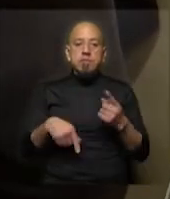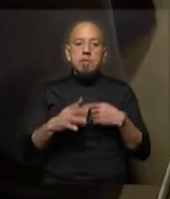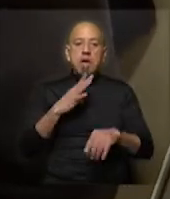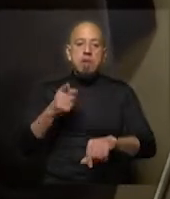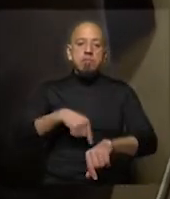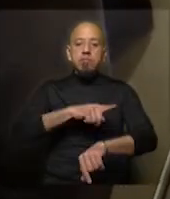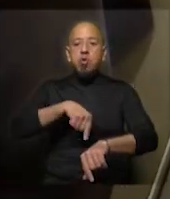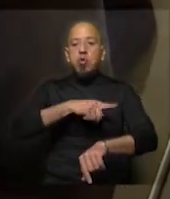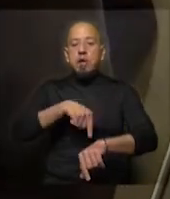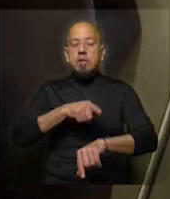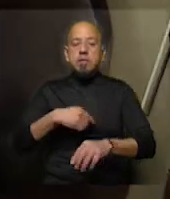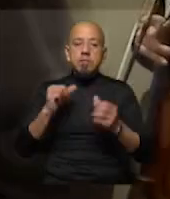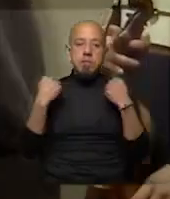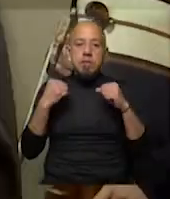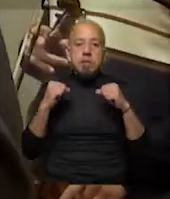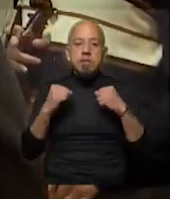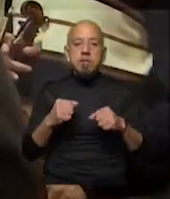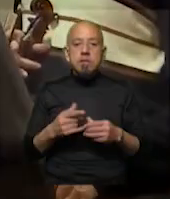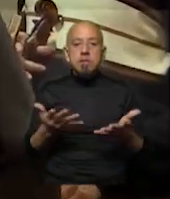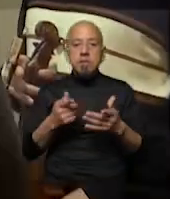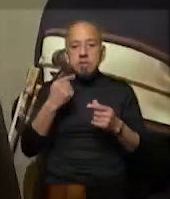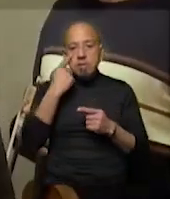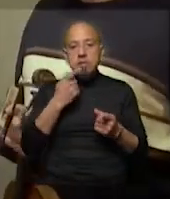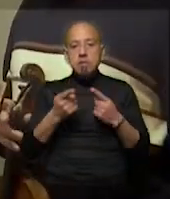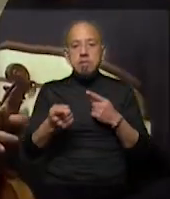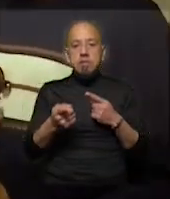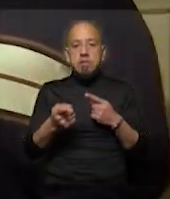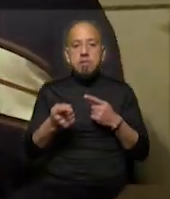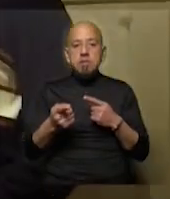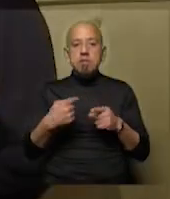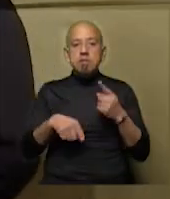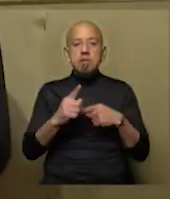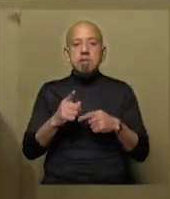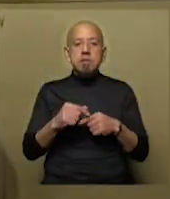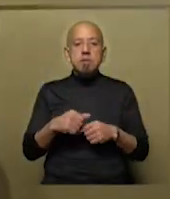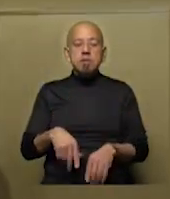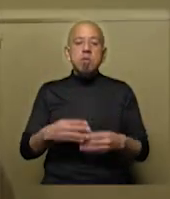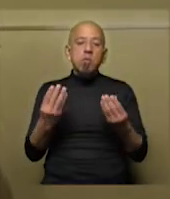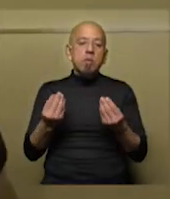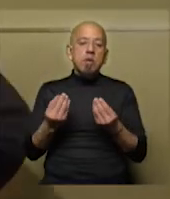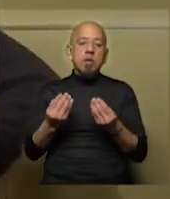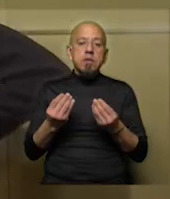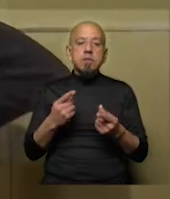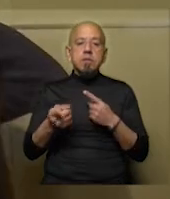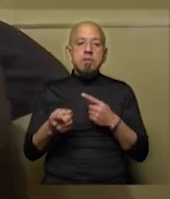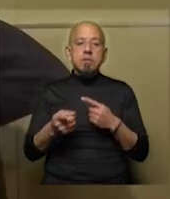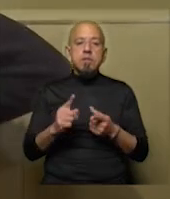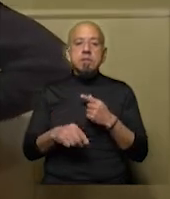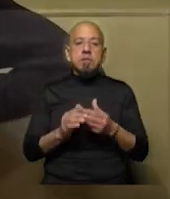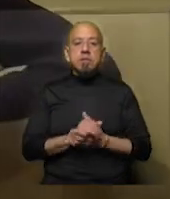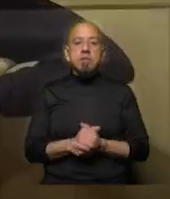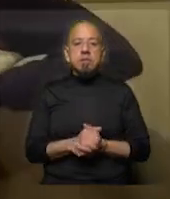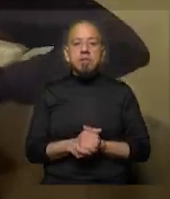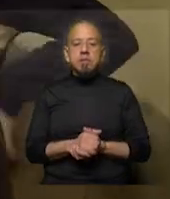horas de ensayo por delante hay varias este y vamos a arrancar con seguramente con que con la humedad que es la que es de cajón bueno